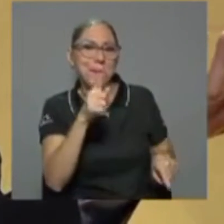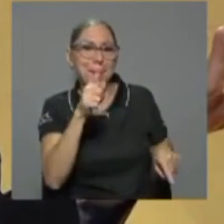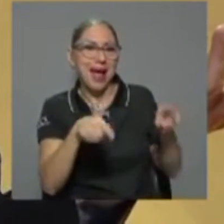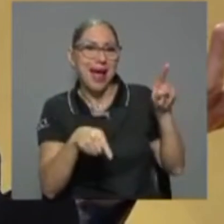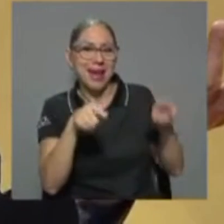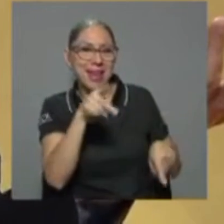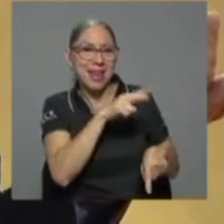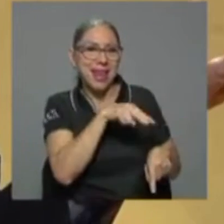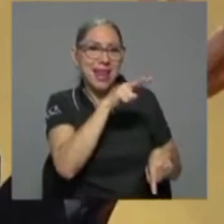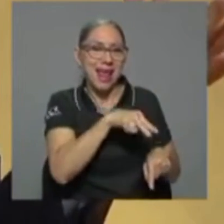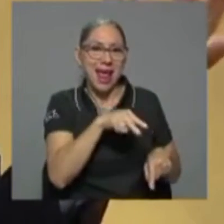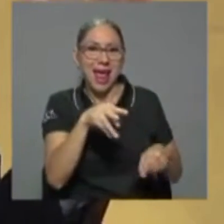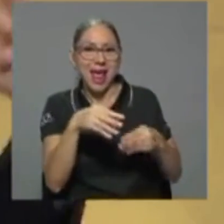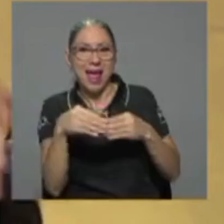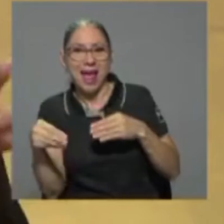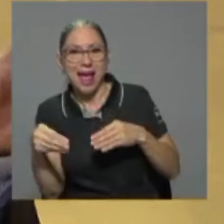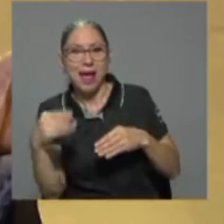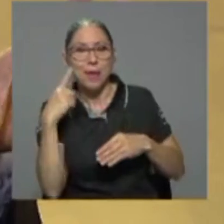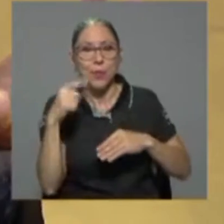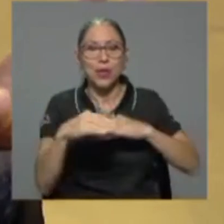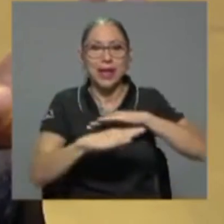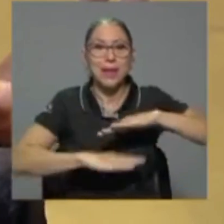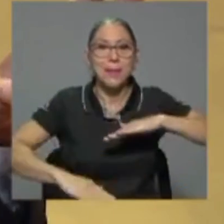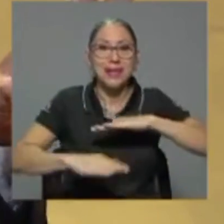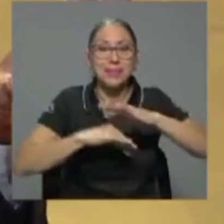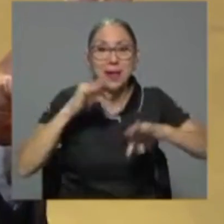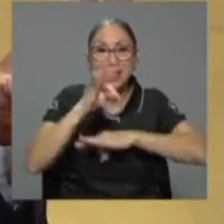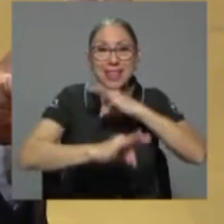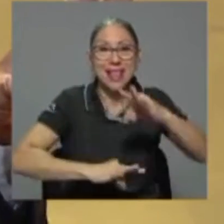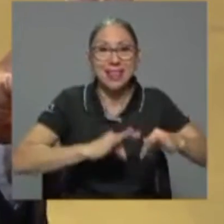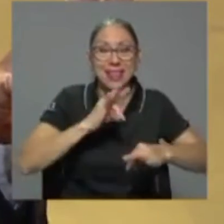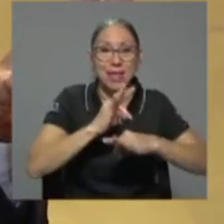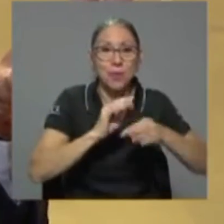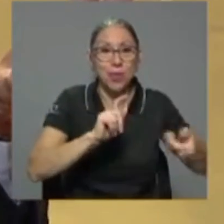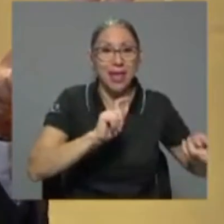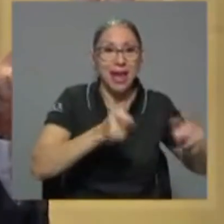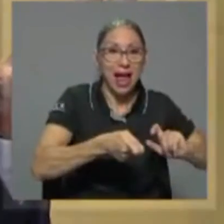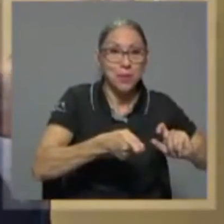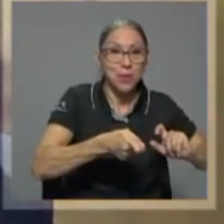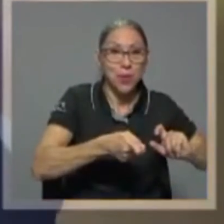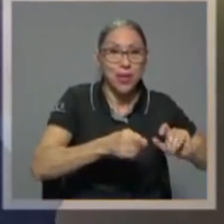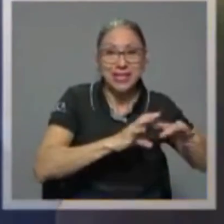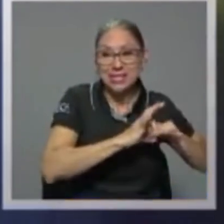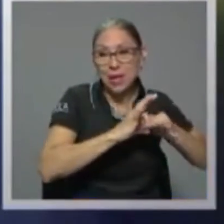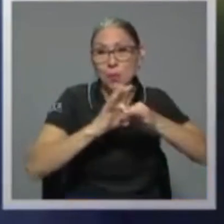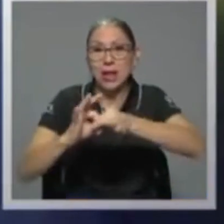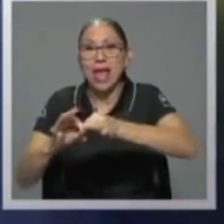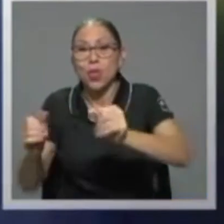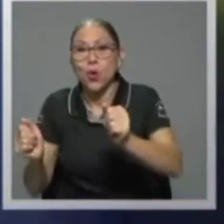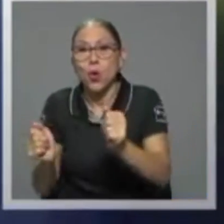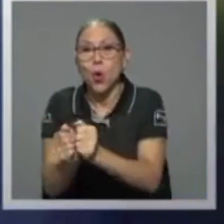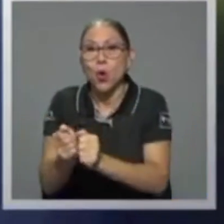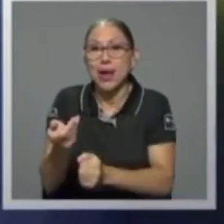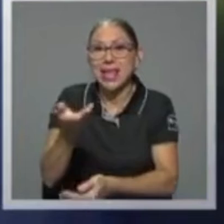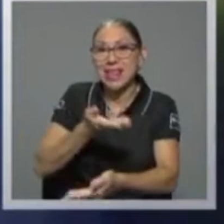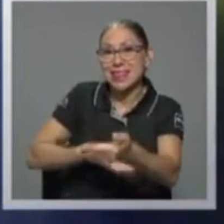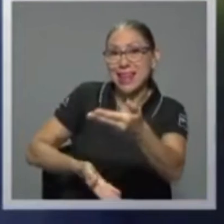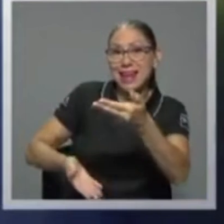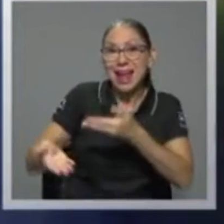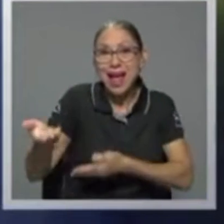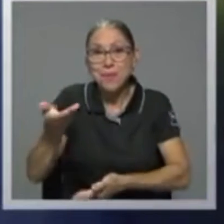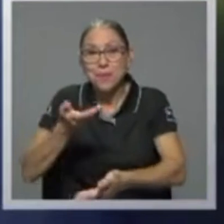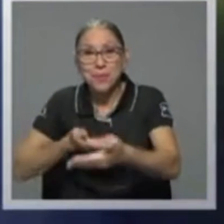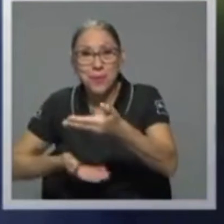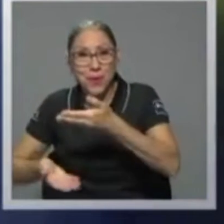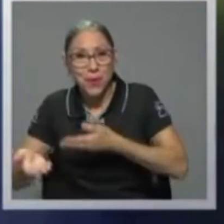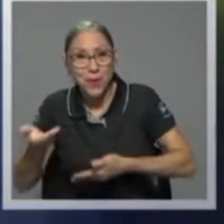básicamente el tipo de cambio está muy ligado con los términos de intercambio, y las piñas